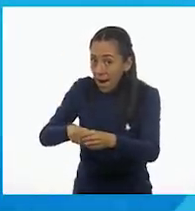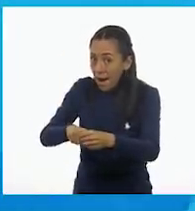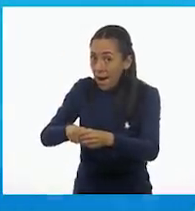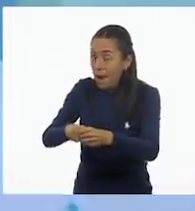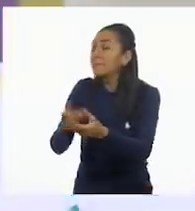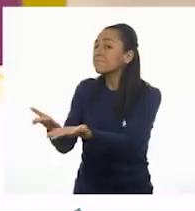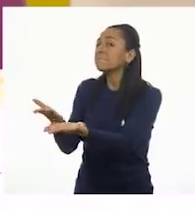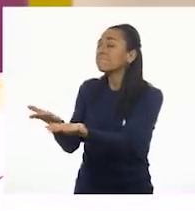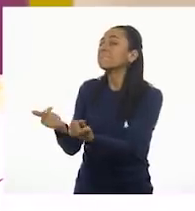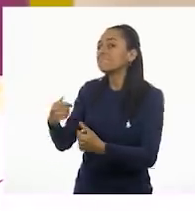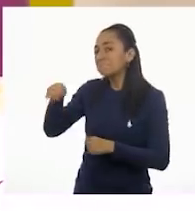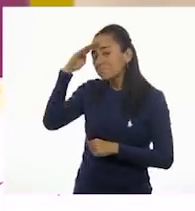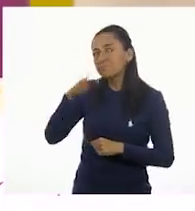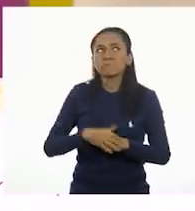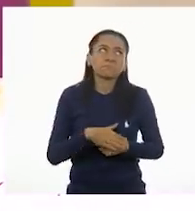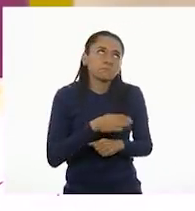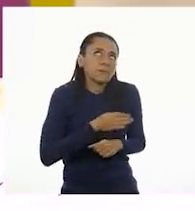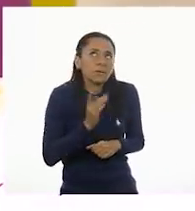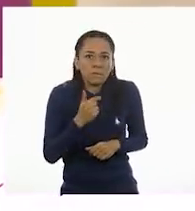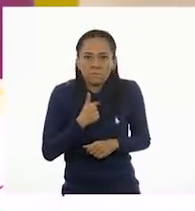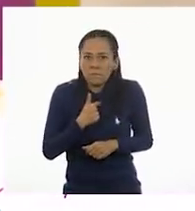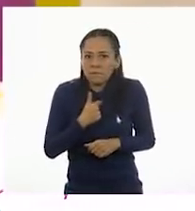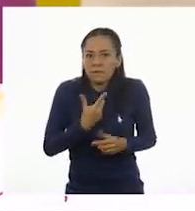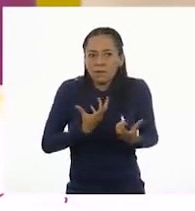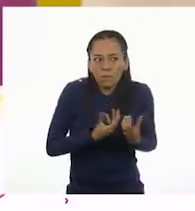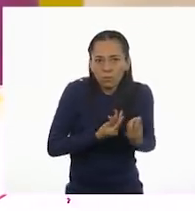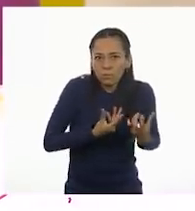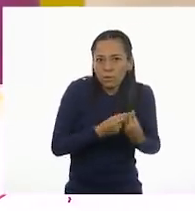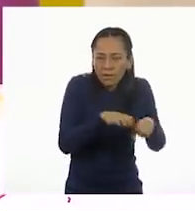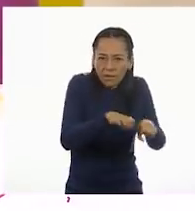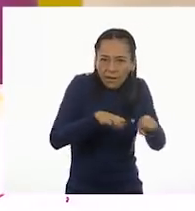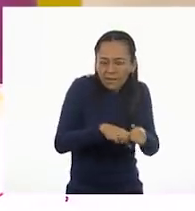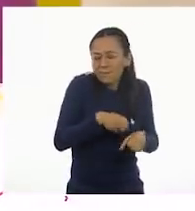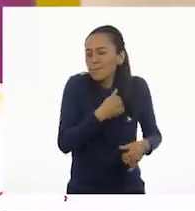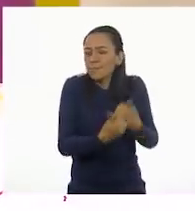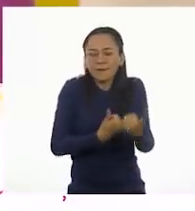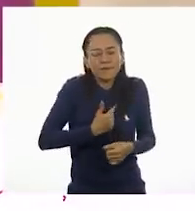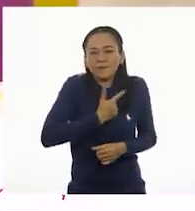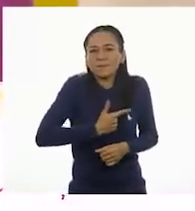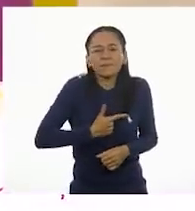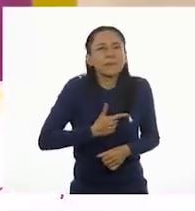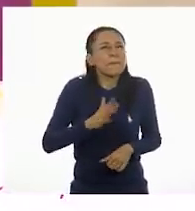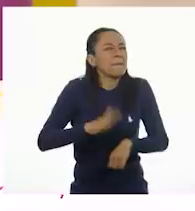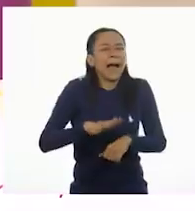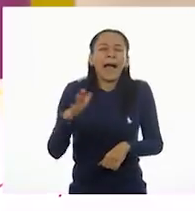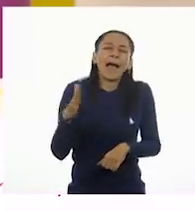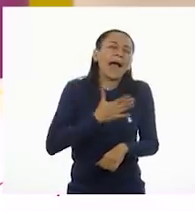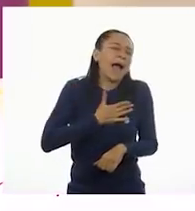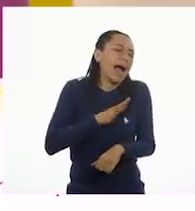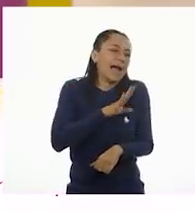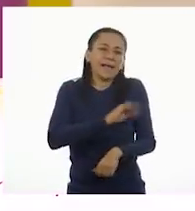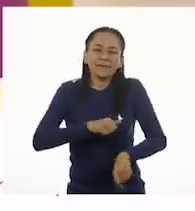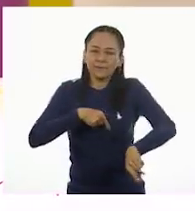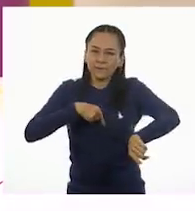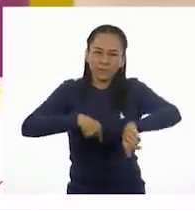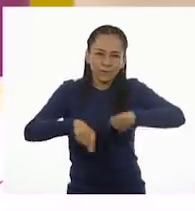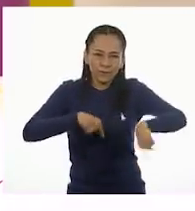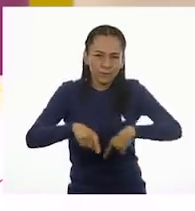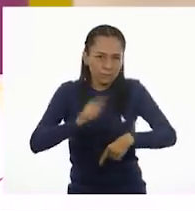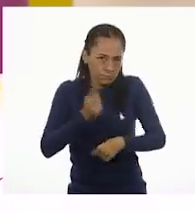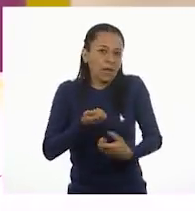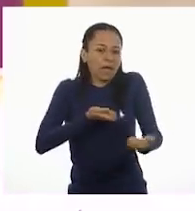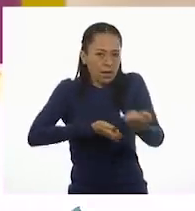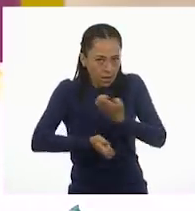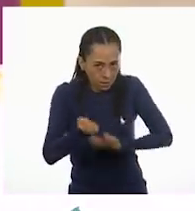Pues a mí me gusta mucho jugar en equipo, maestra. Me encanta jugar al fútbol, porque además de hacer ejercicio y usar mis